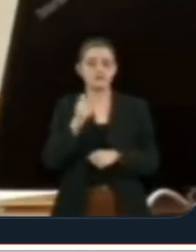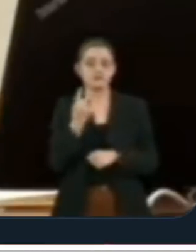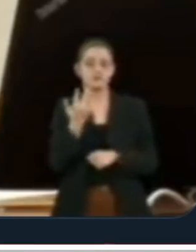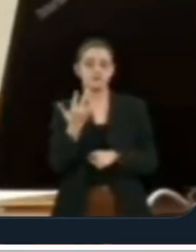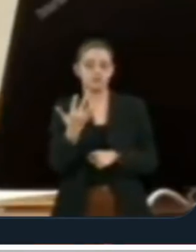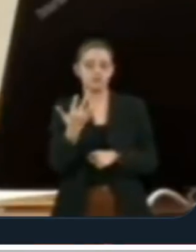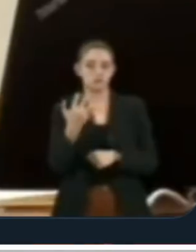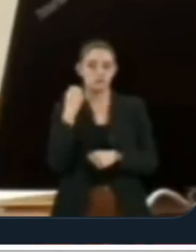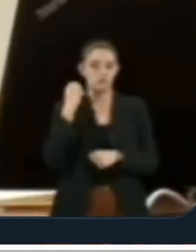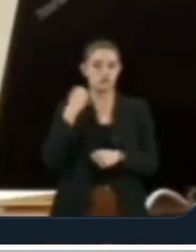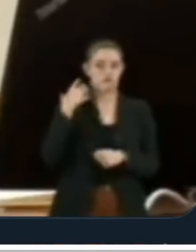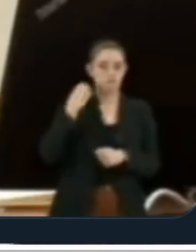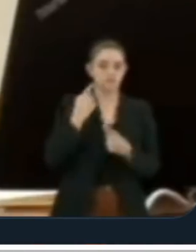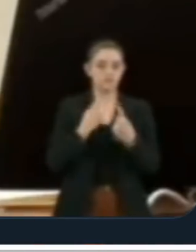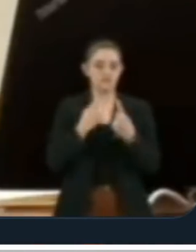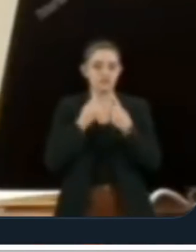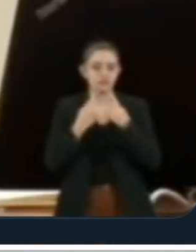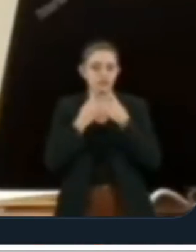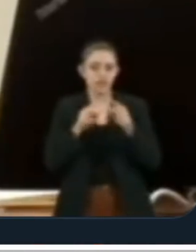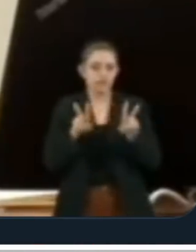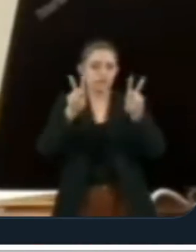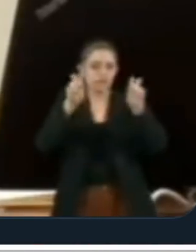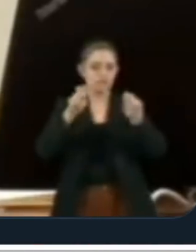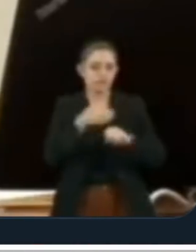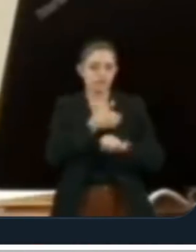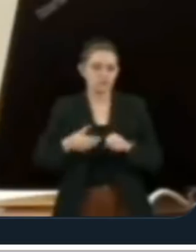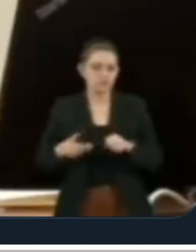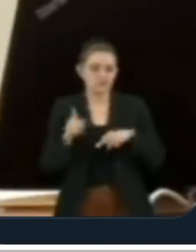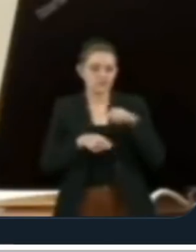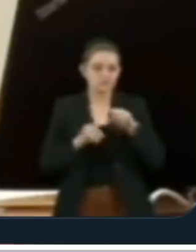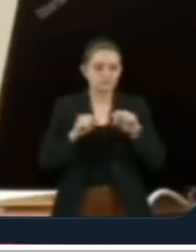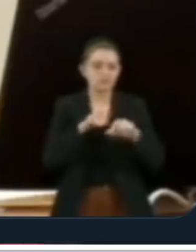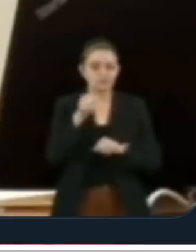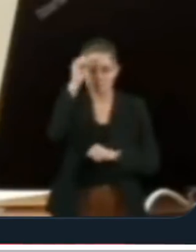275 foros de discusión sobre la revocación de mandato a nivel nacional.